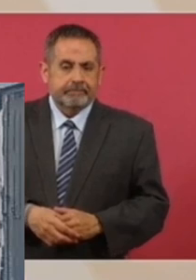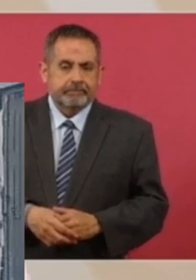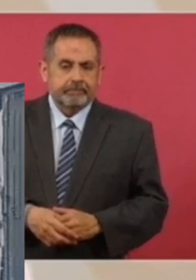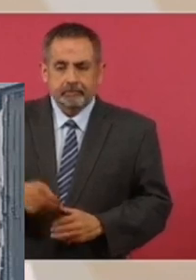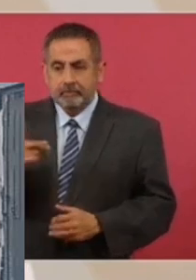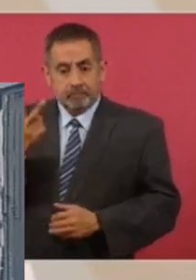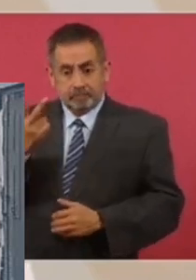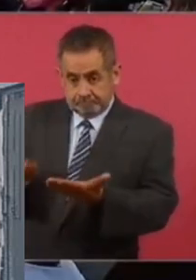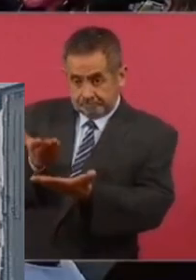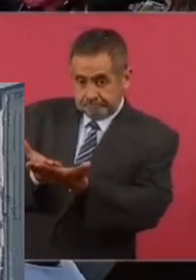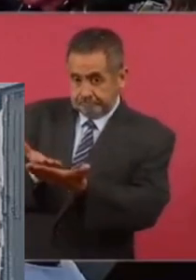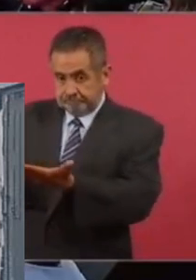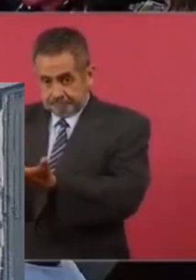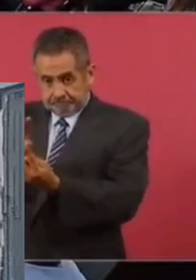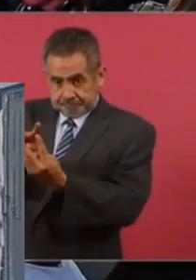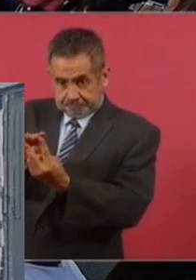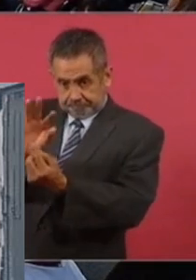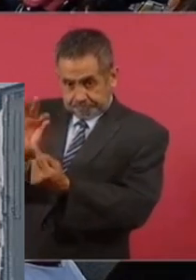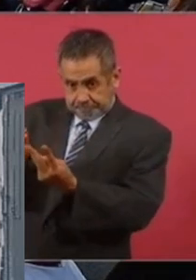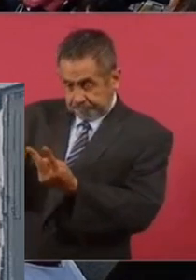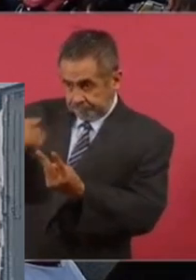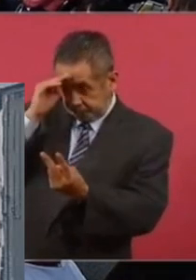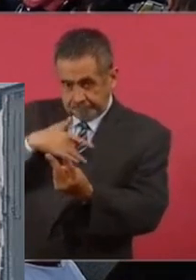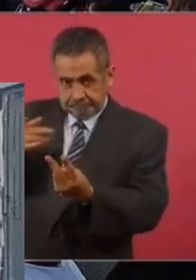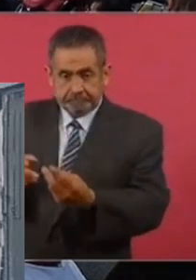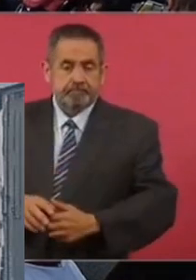Tuvo dos propuestas. Y le dije,